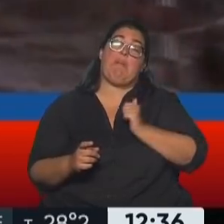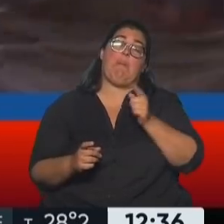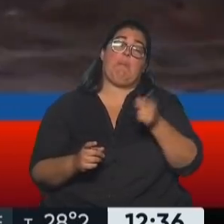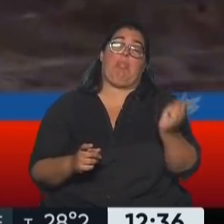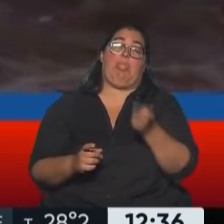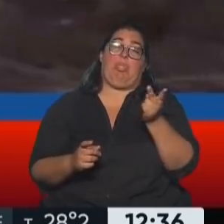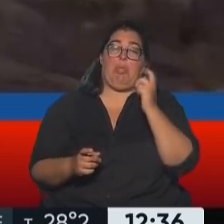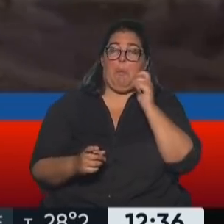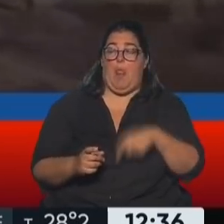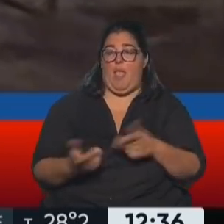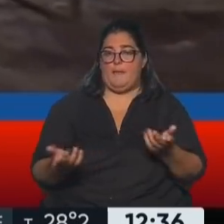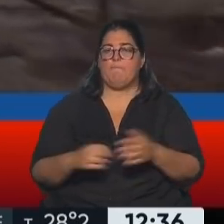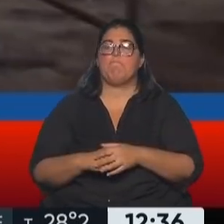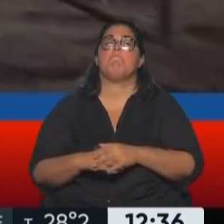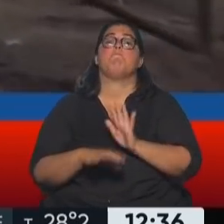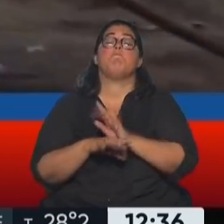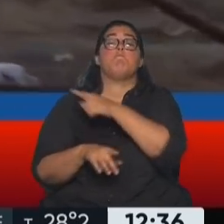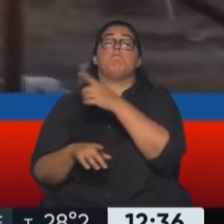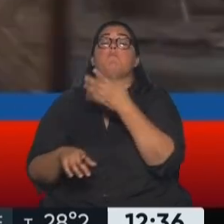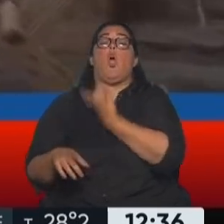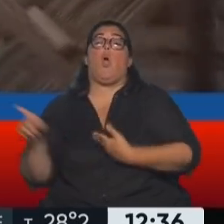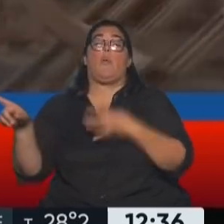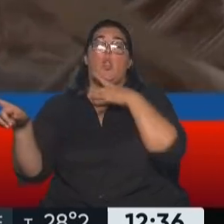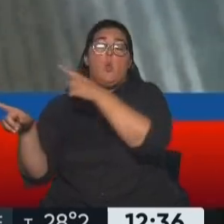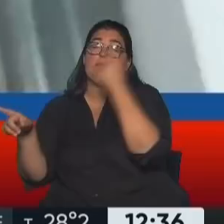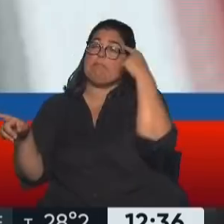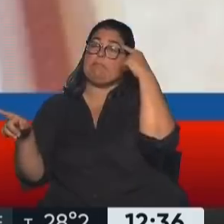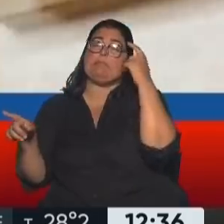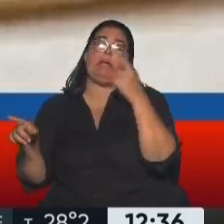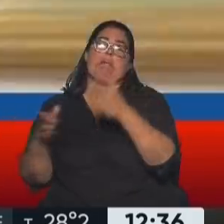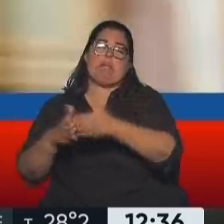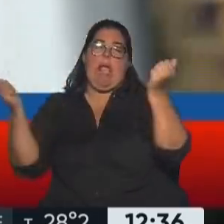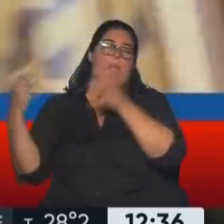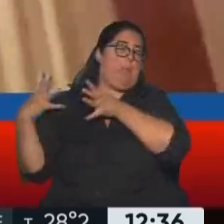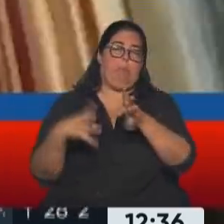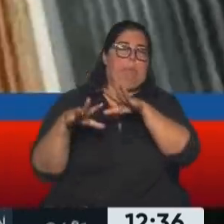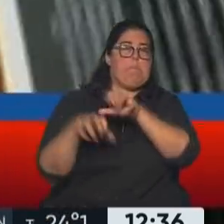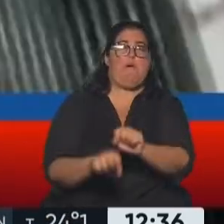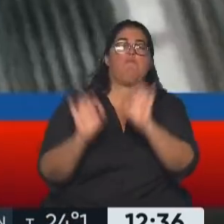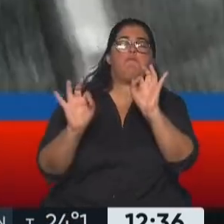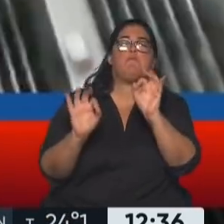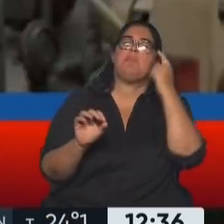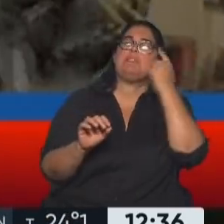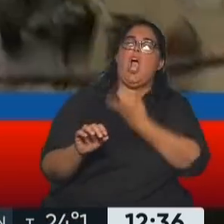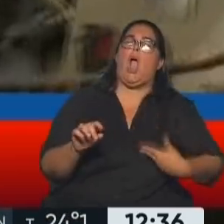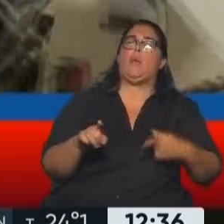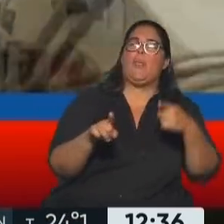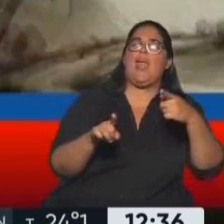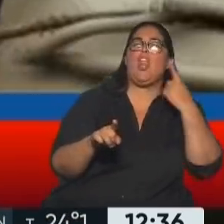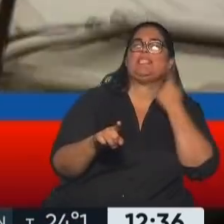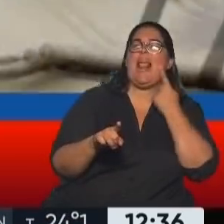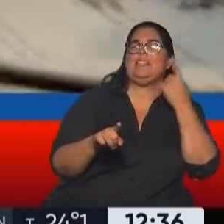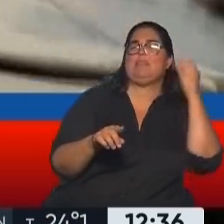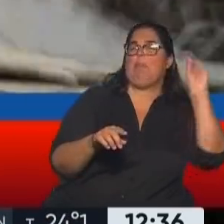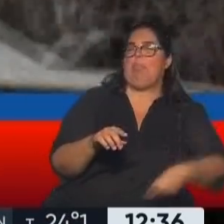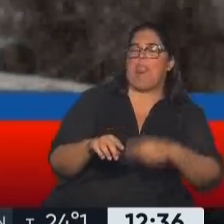Así, las presunciones iniciales del Kremlin, que incluían una campaña rápida, la caída del gobierno de Volodymyr Zelensky y la capitulación de